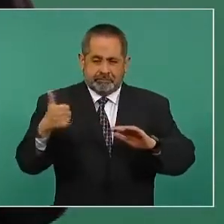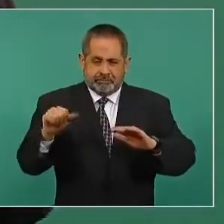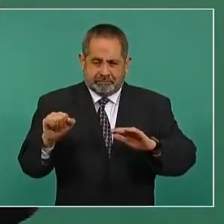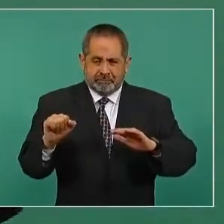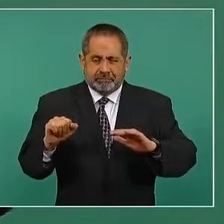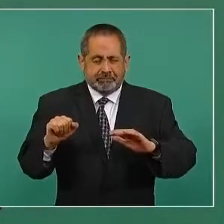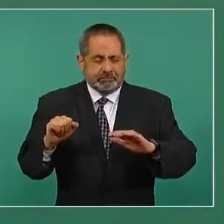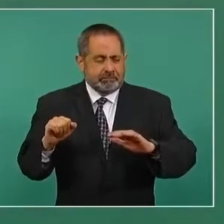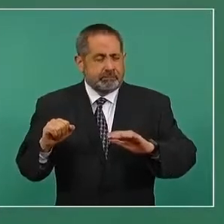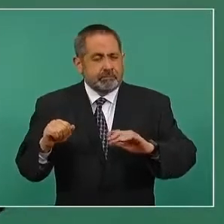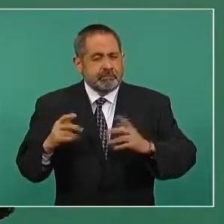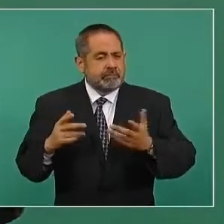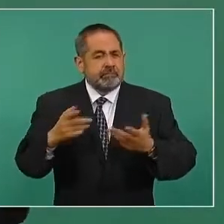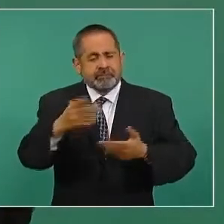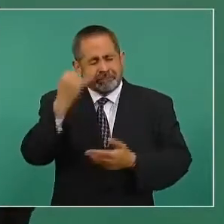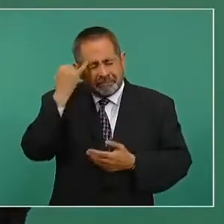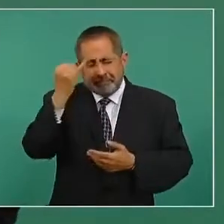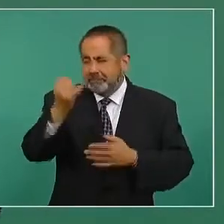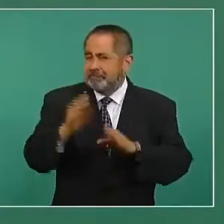cómo tramaron